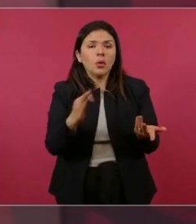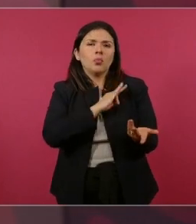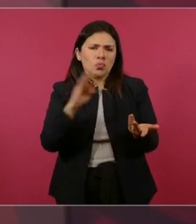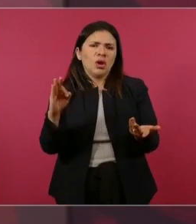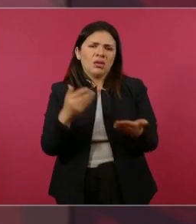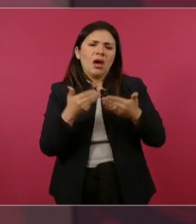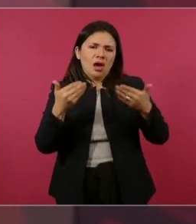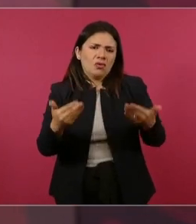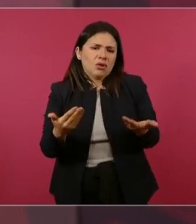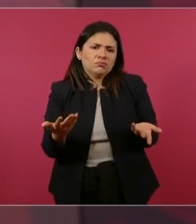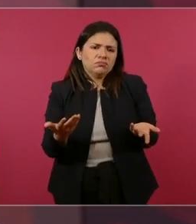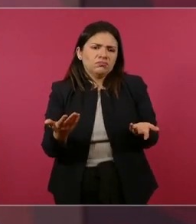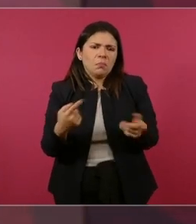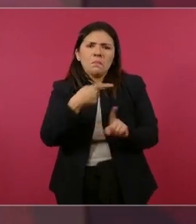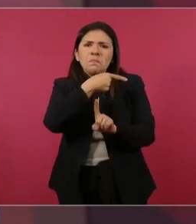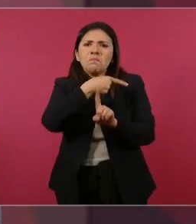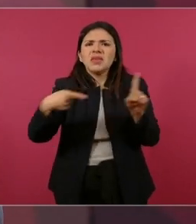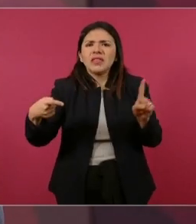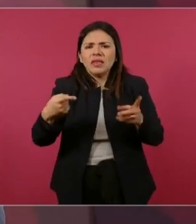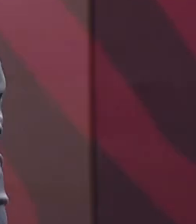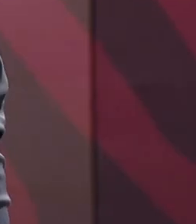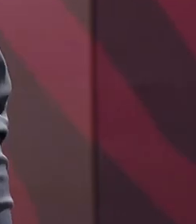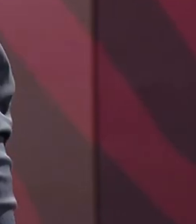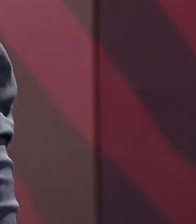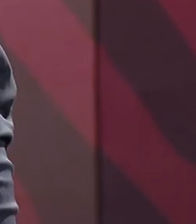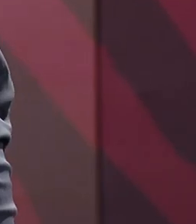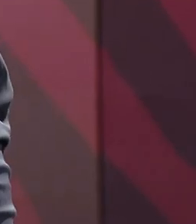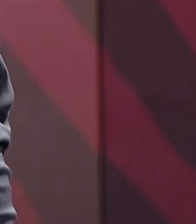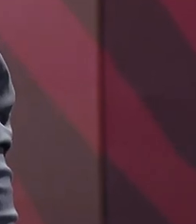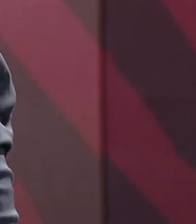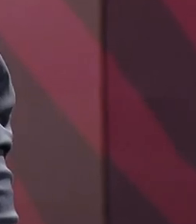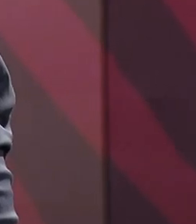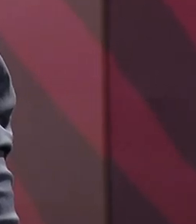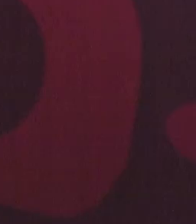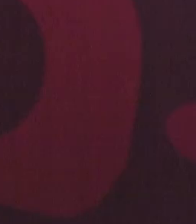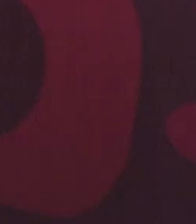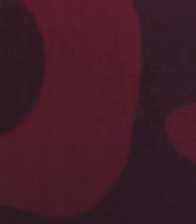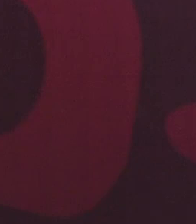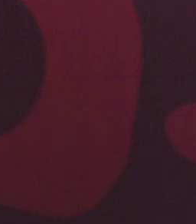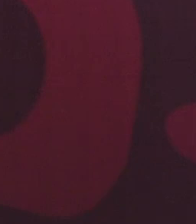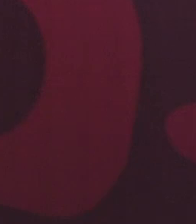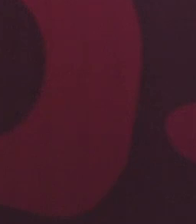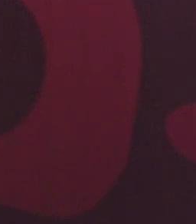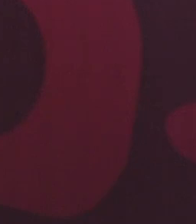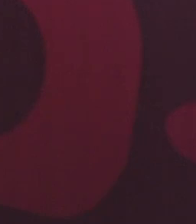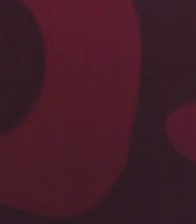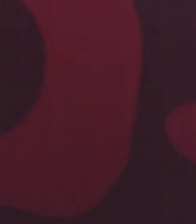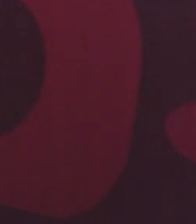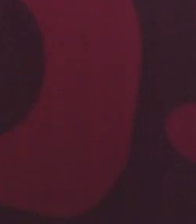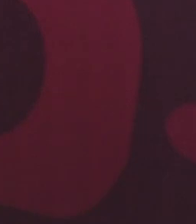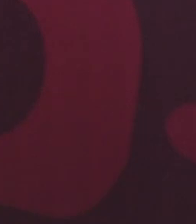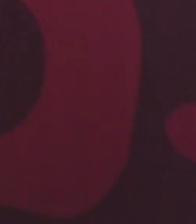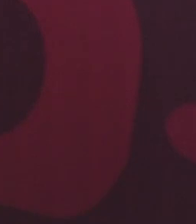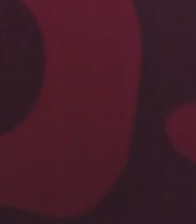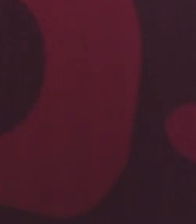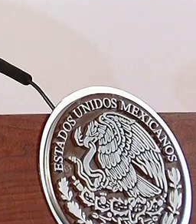hacer con la mitad. Y es un ahorro de alrededor de 10 mil